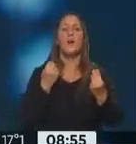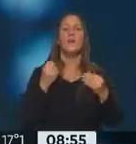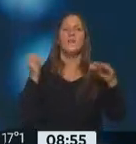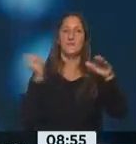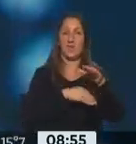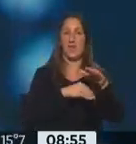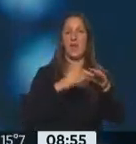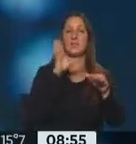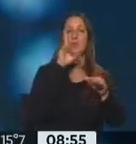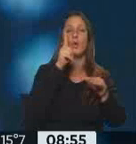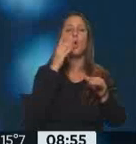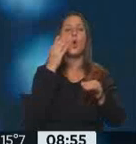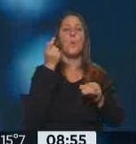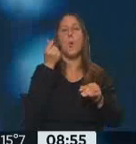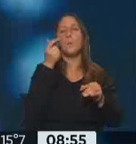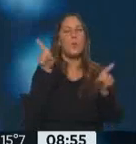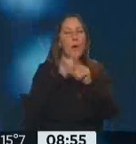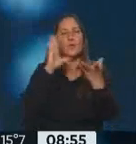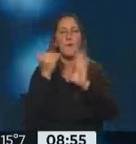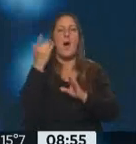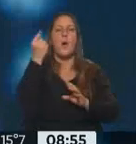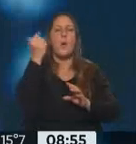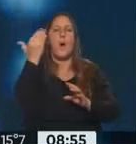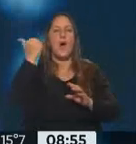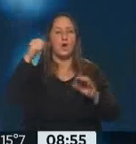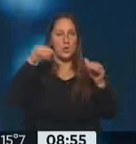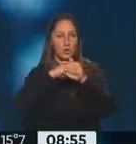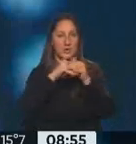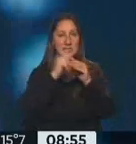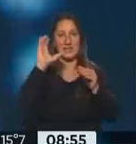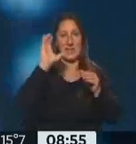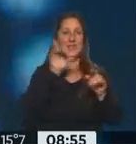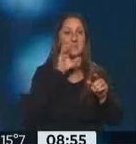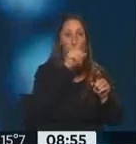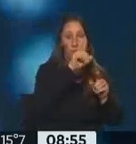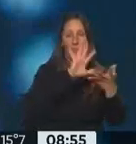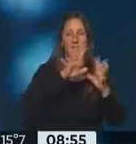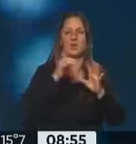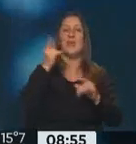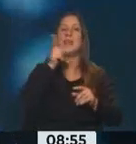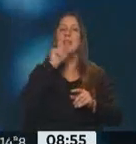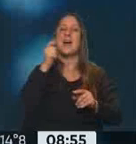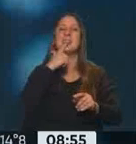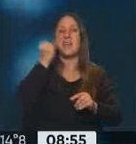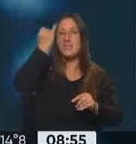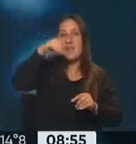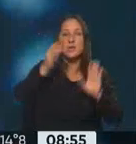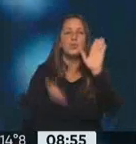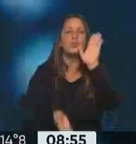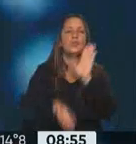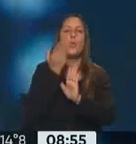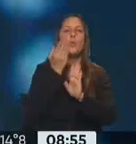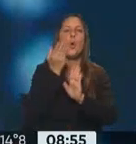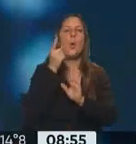federal que se vendría a ser como el banco central de eeuu fue subir la tasa de interés en medio punto crisis